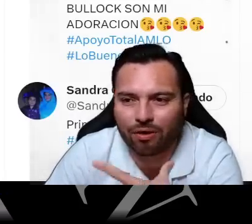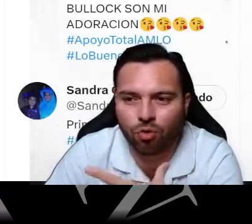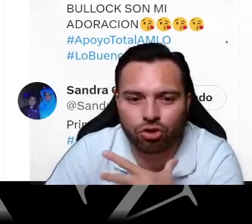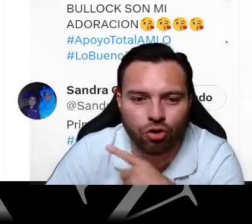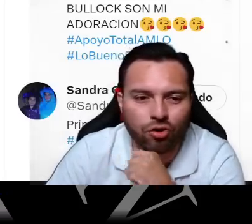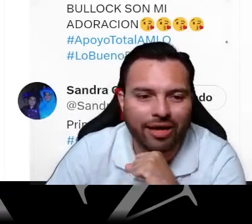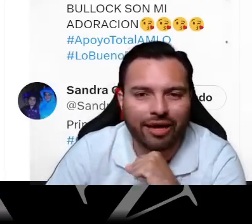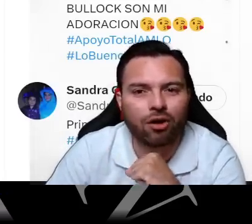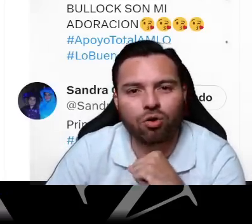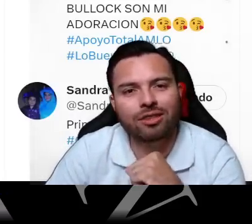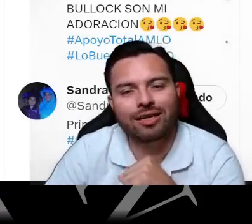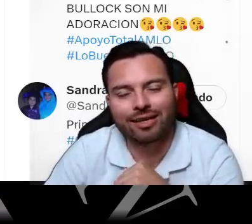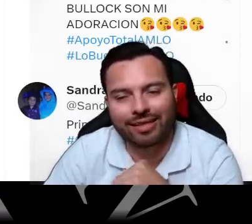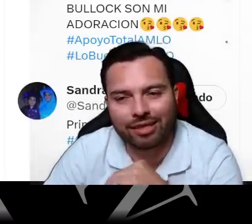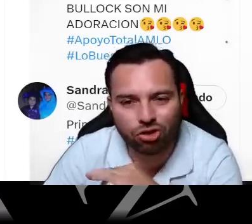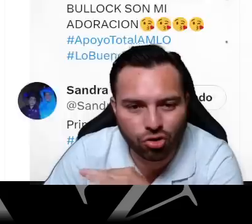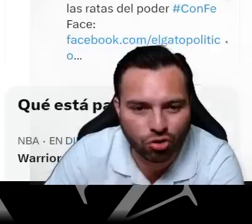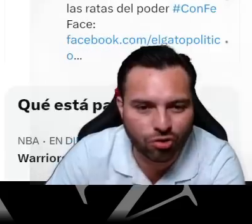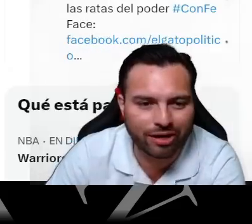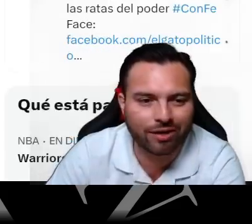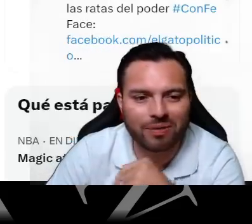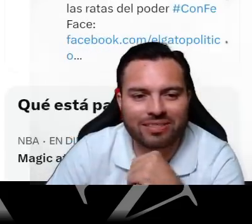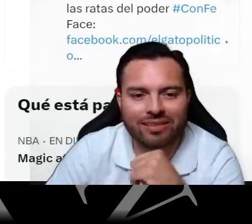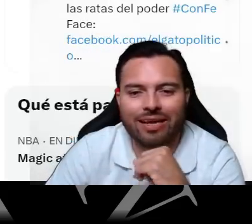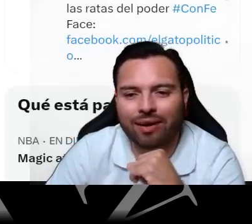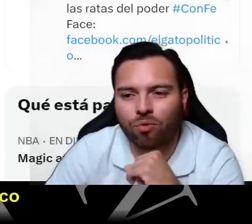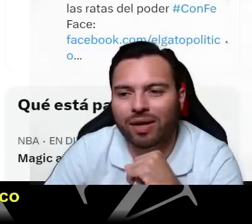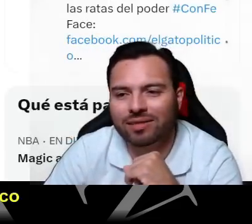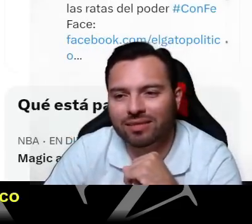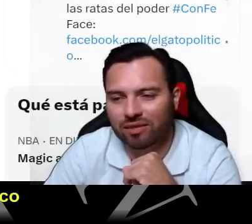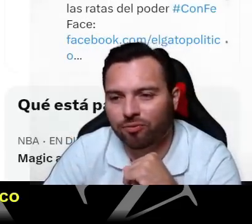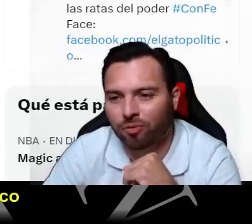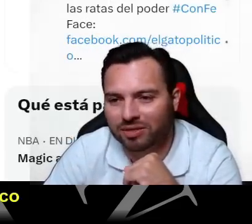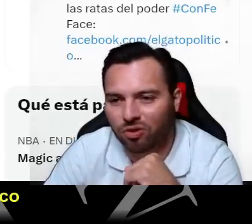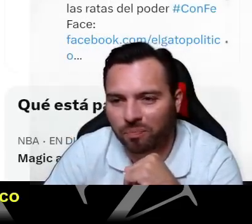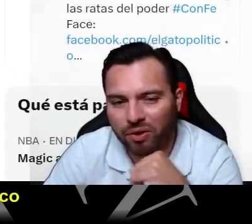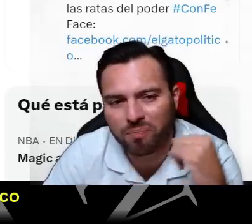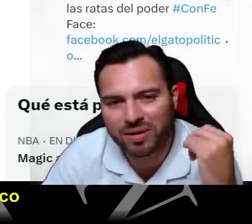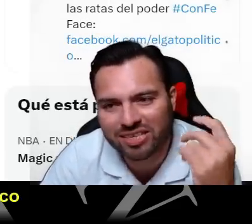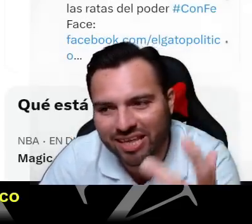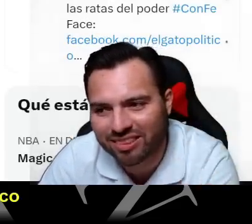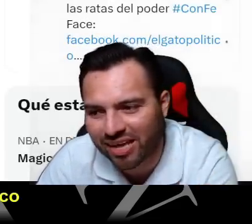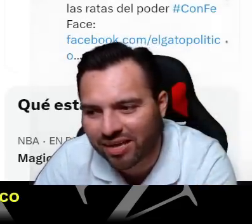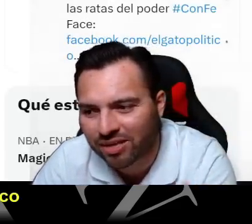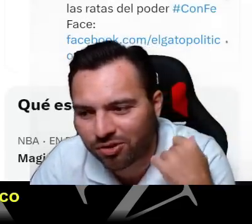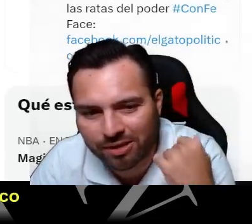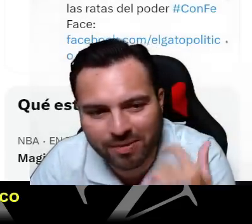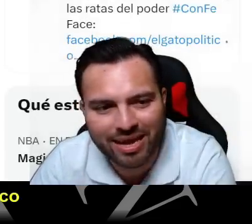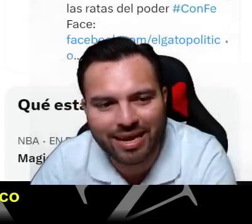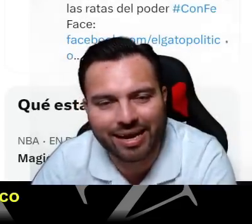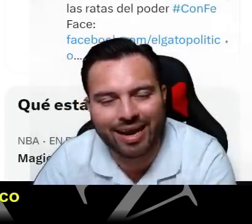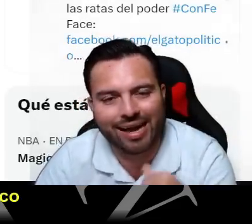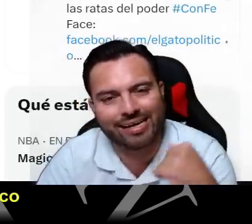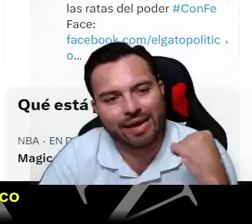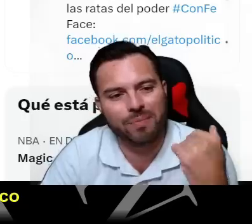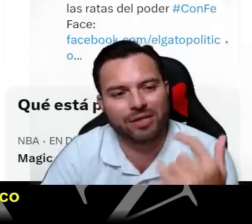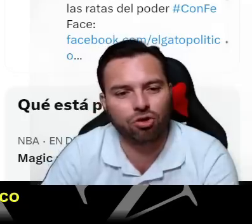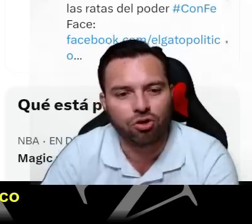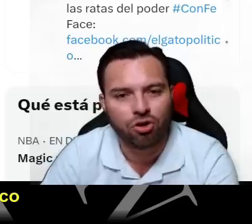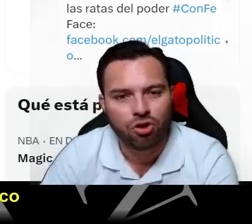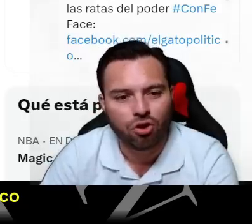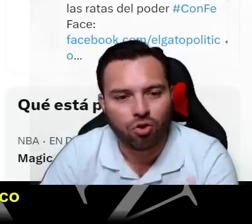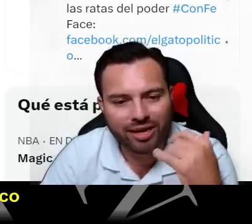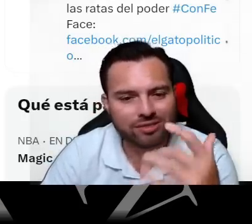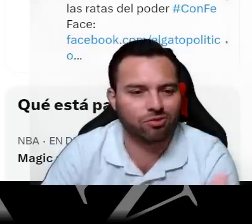coraje, de odio, en contra de todo lo que representa la Cuarta Transformación. Pero el presidente todavía la